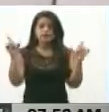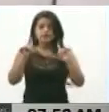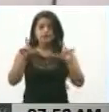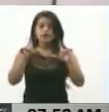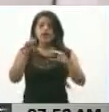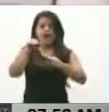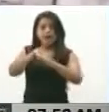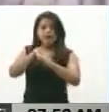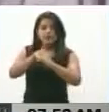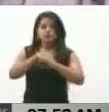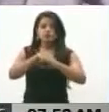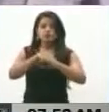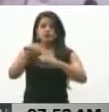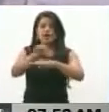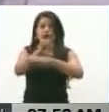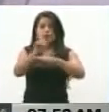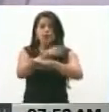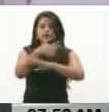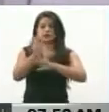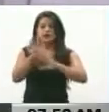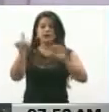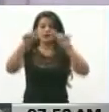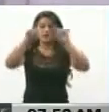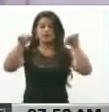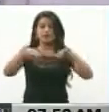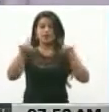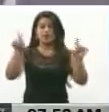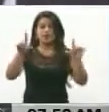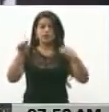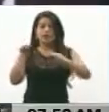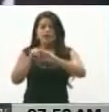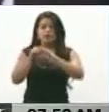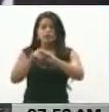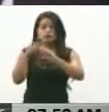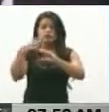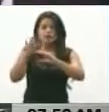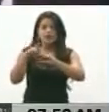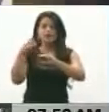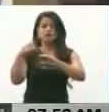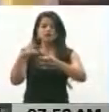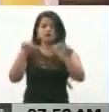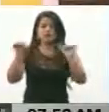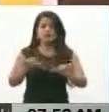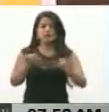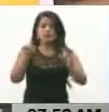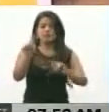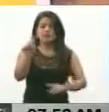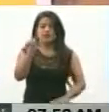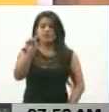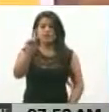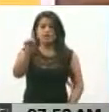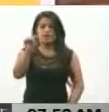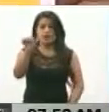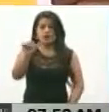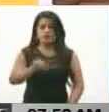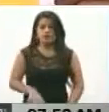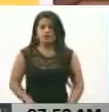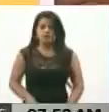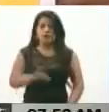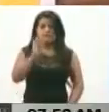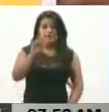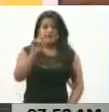tienen disponibles el hardware, está incorporado, digamos, ya en el producto. Y también algo, un número muy importante, son los